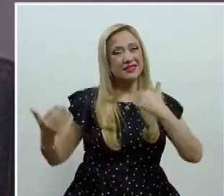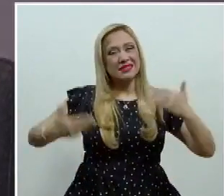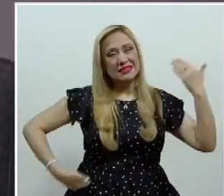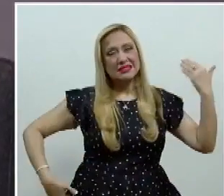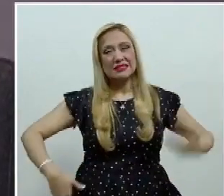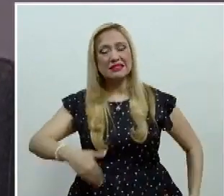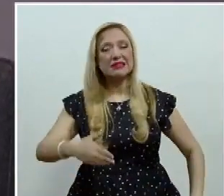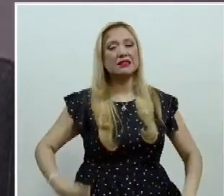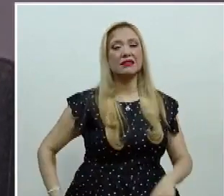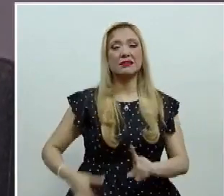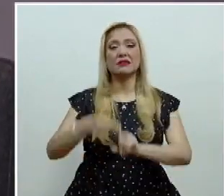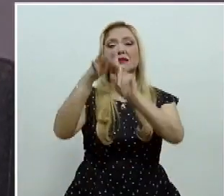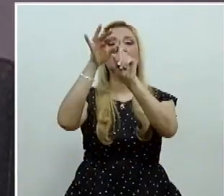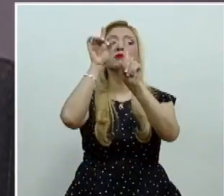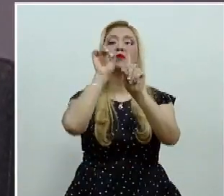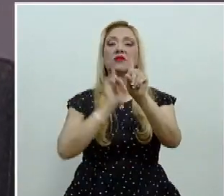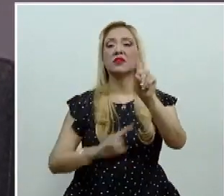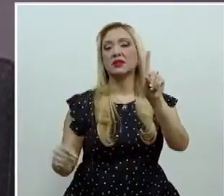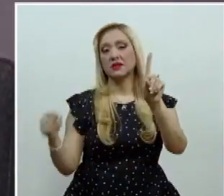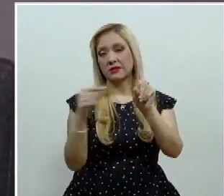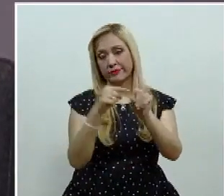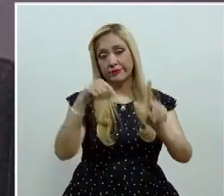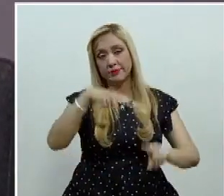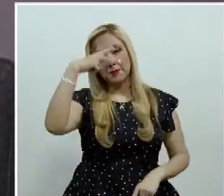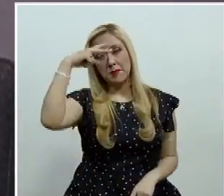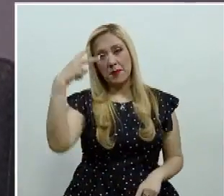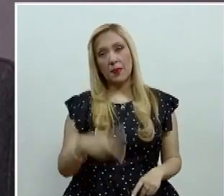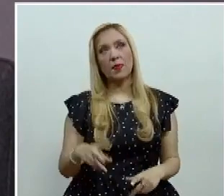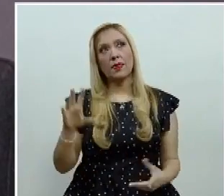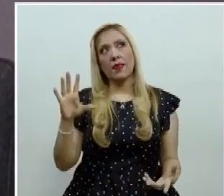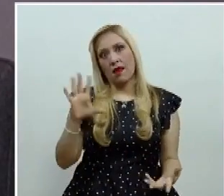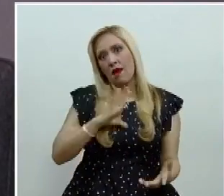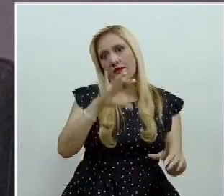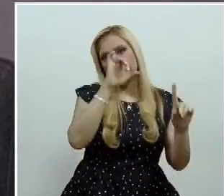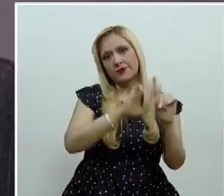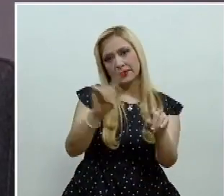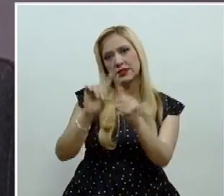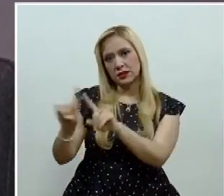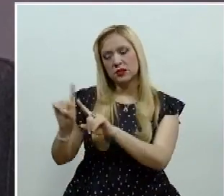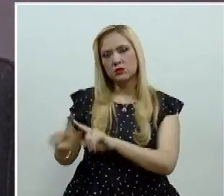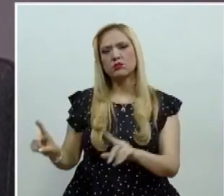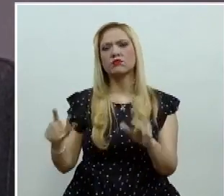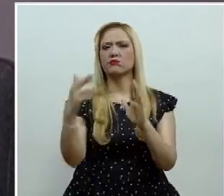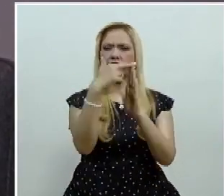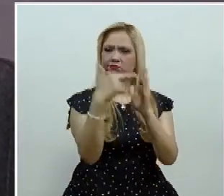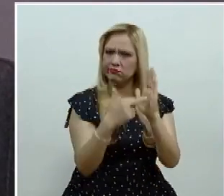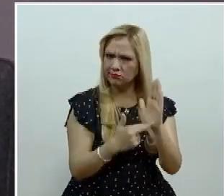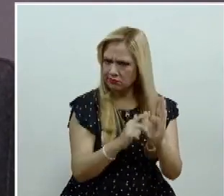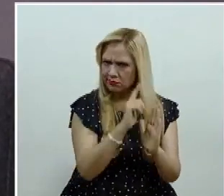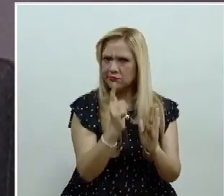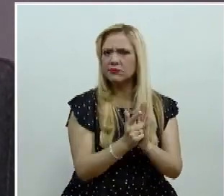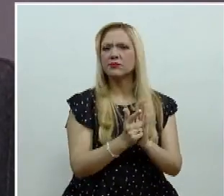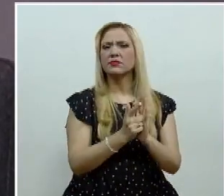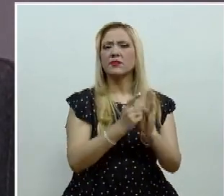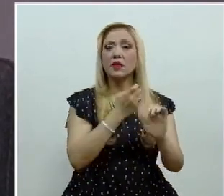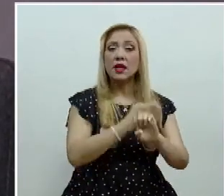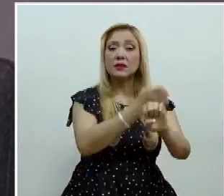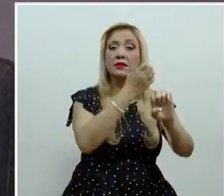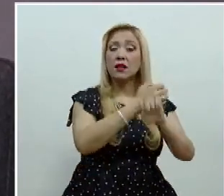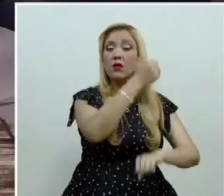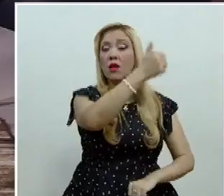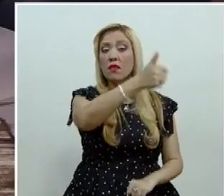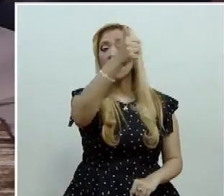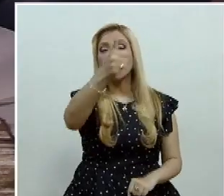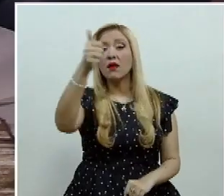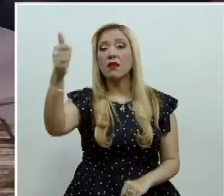razones de género. En México tenemos, como ya sabemos, distintas codificaciones, distintos códigos, y cada estado prevé